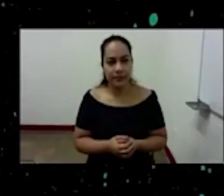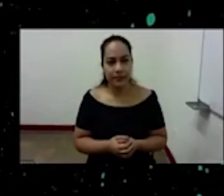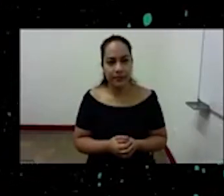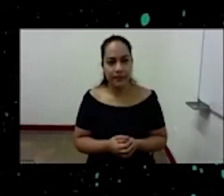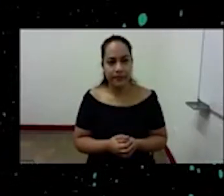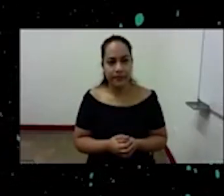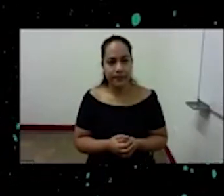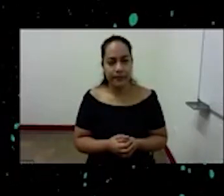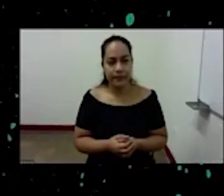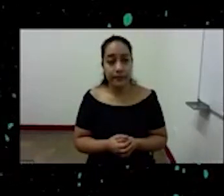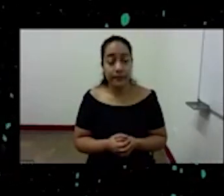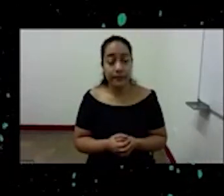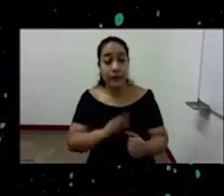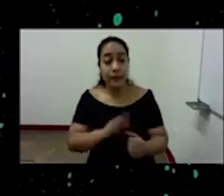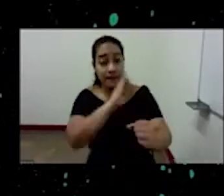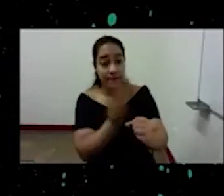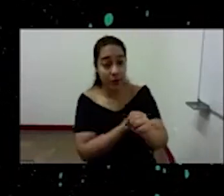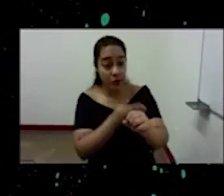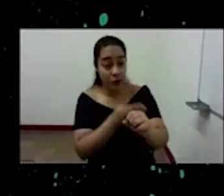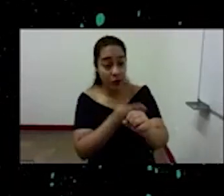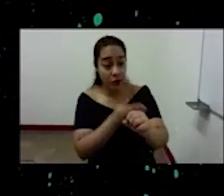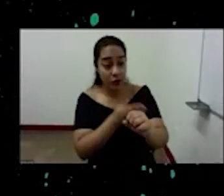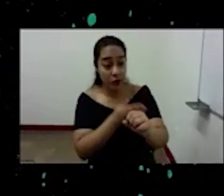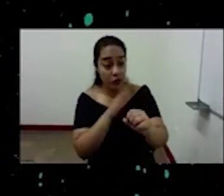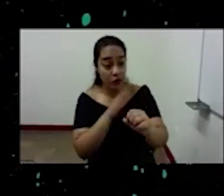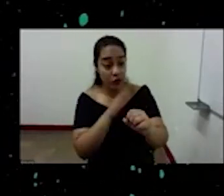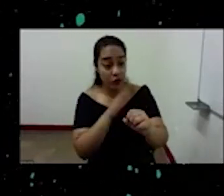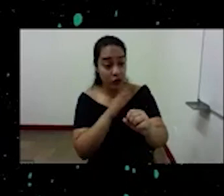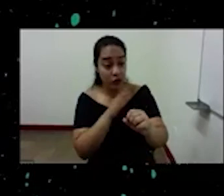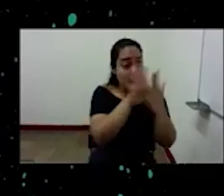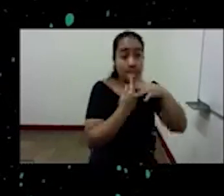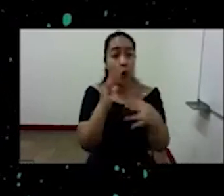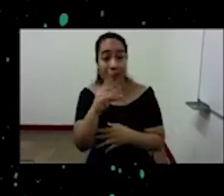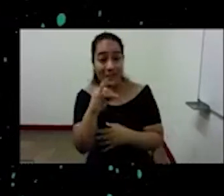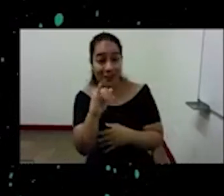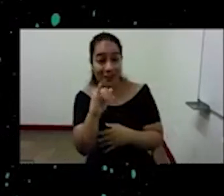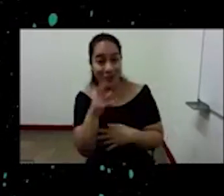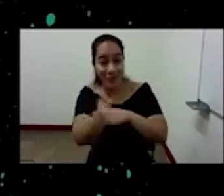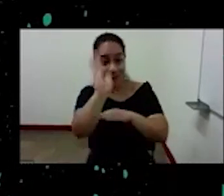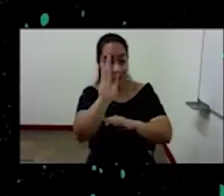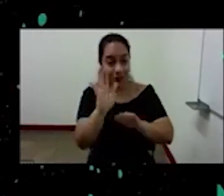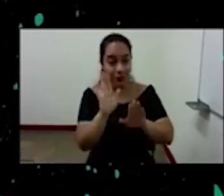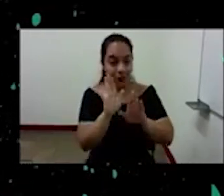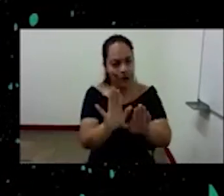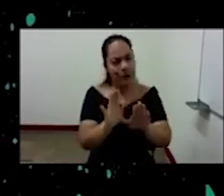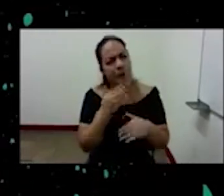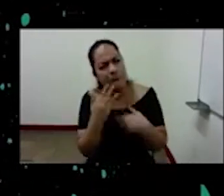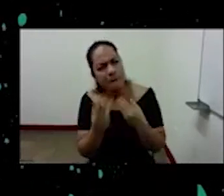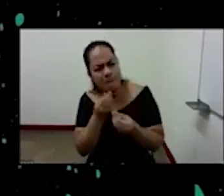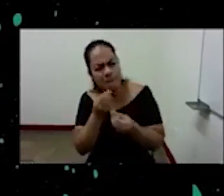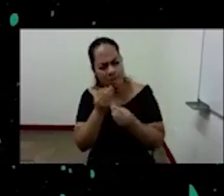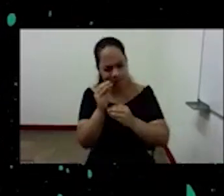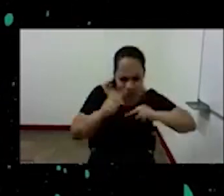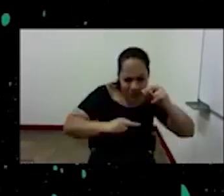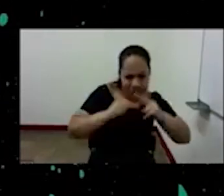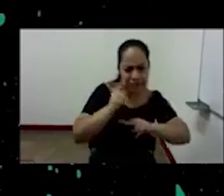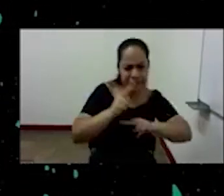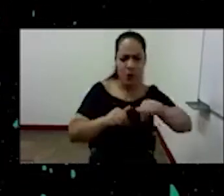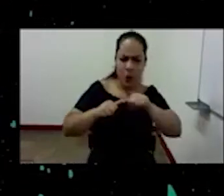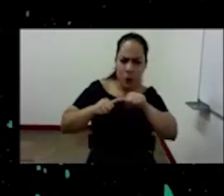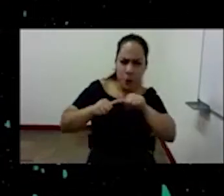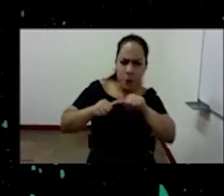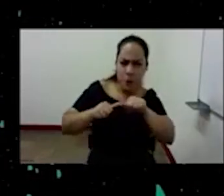La fuerza cósmica de la creación dionisiaca se ha retirado en su vida y ha permanecido